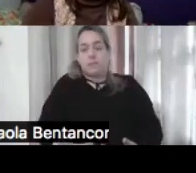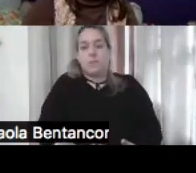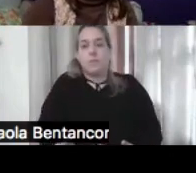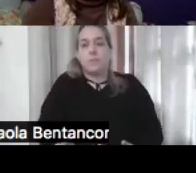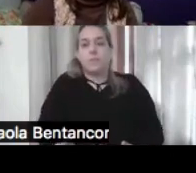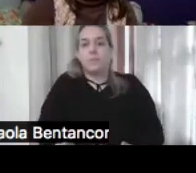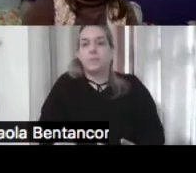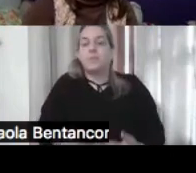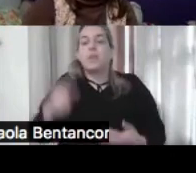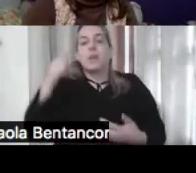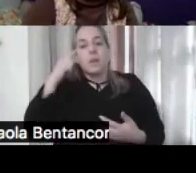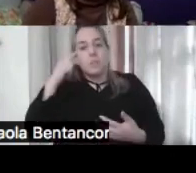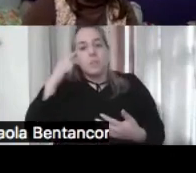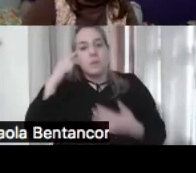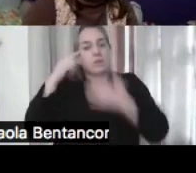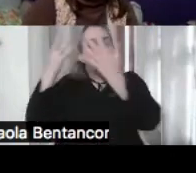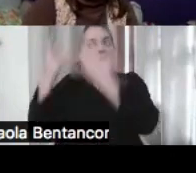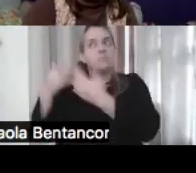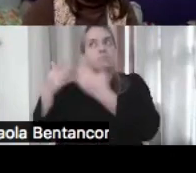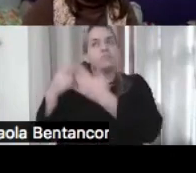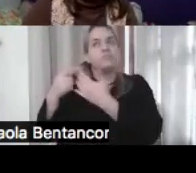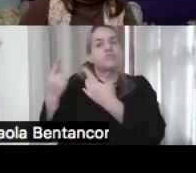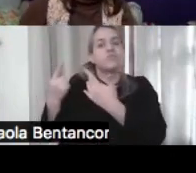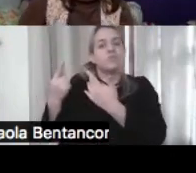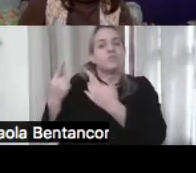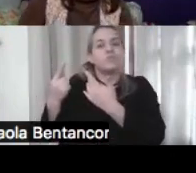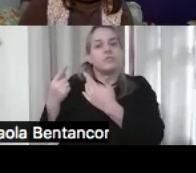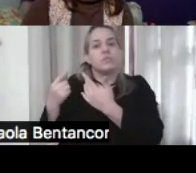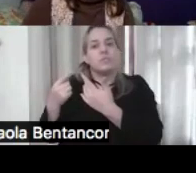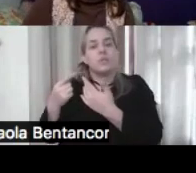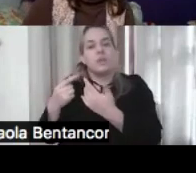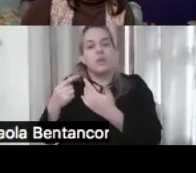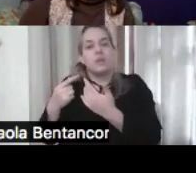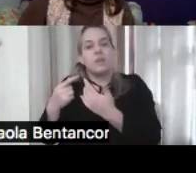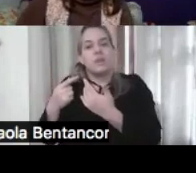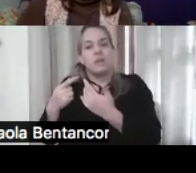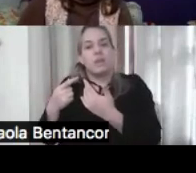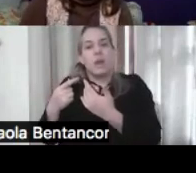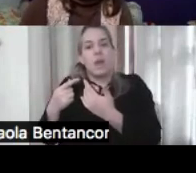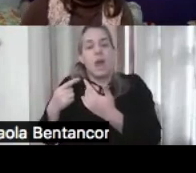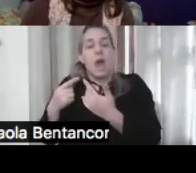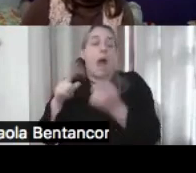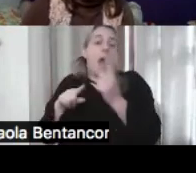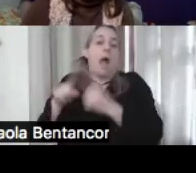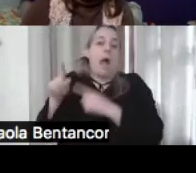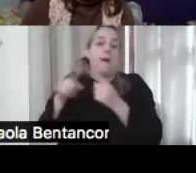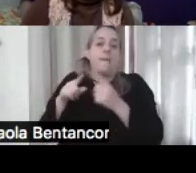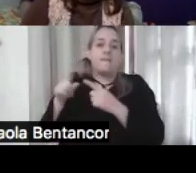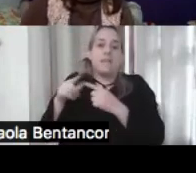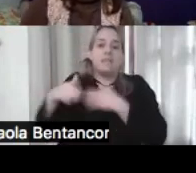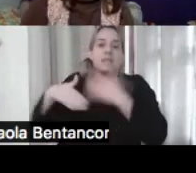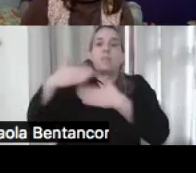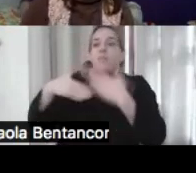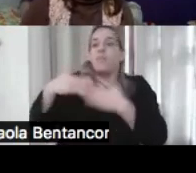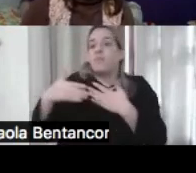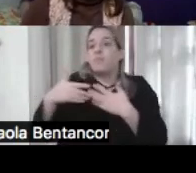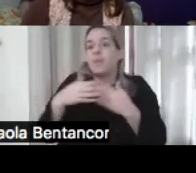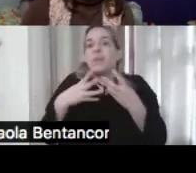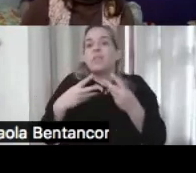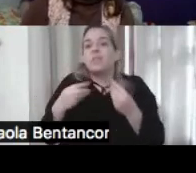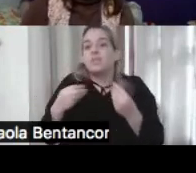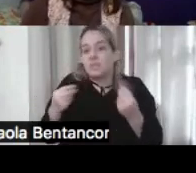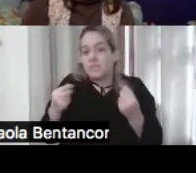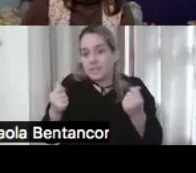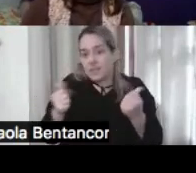diferentes estrategias regulatorias que pueden funcionar muy bien cuando hay dificultades con el procesamiento sensorial. Entre